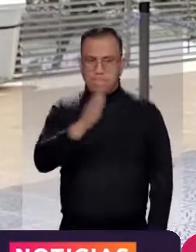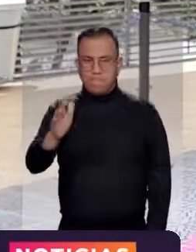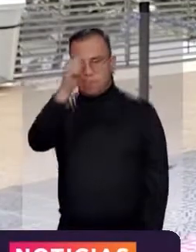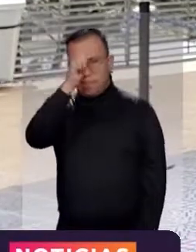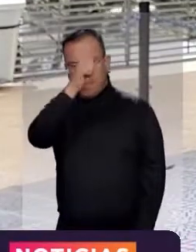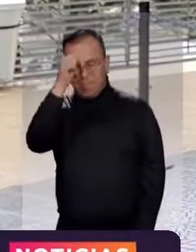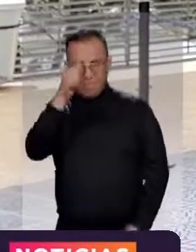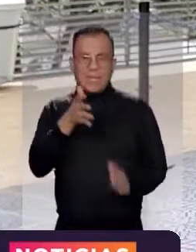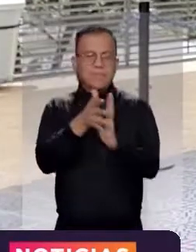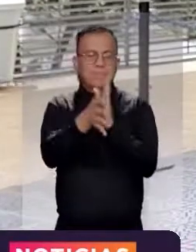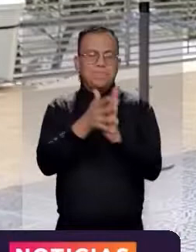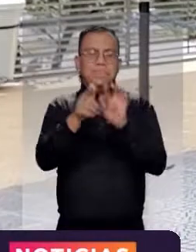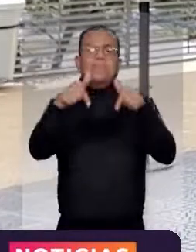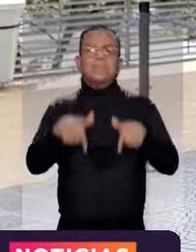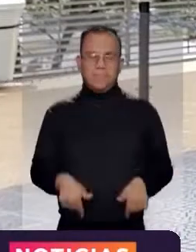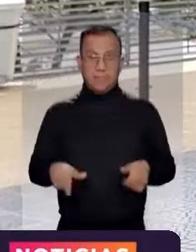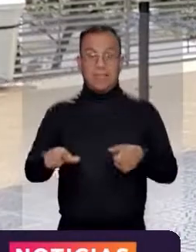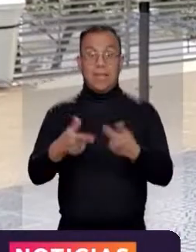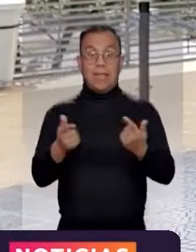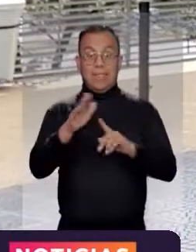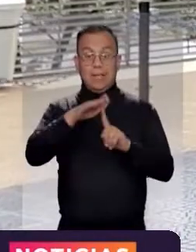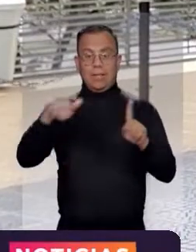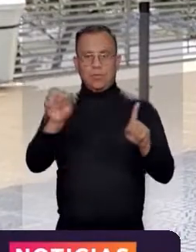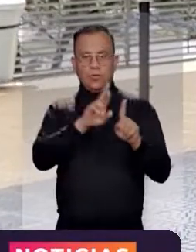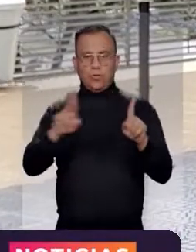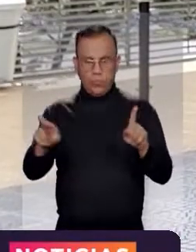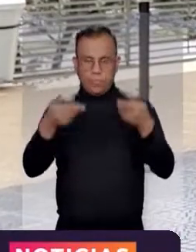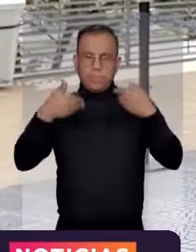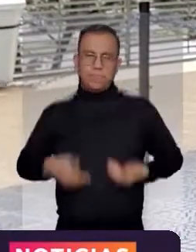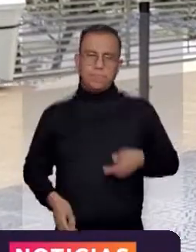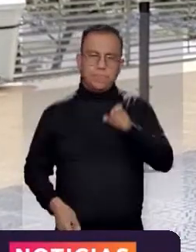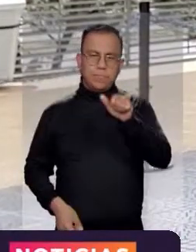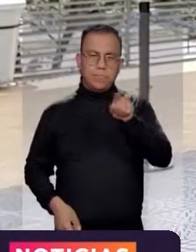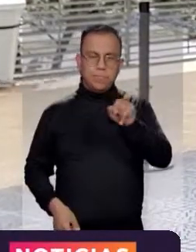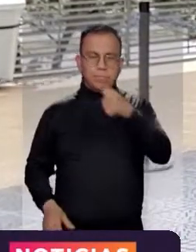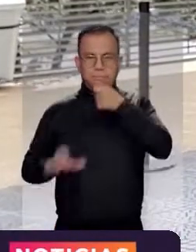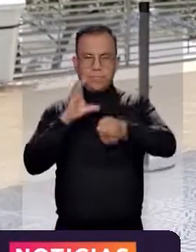toda la información que se registra desde la Terminal del Sur. Alejandro Rincón, Noticias Capital.